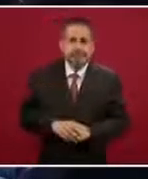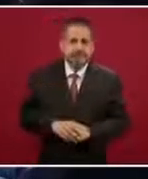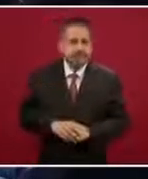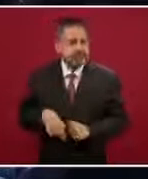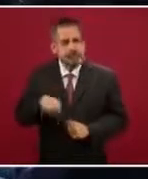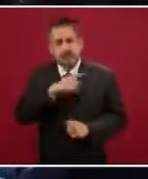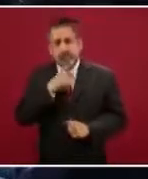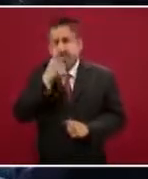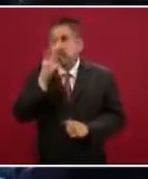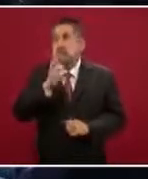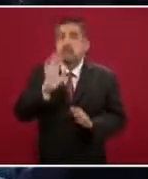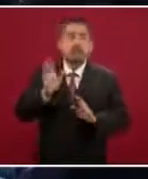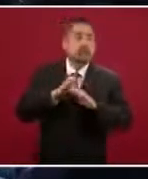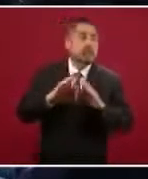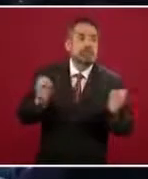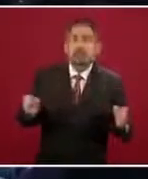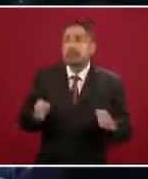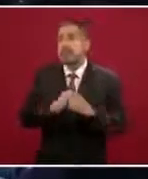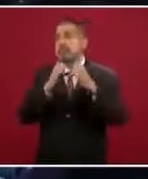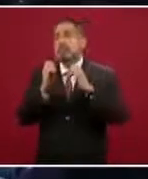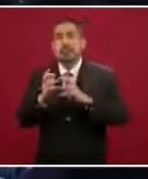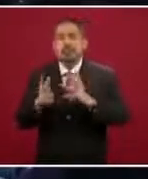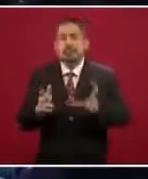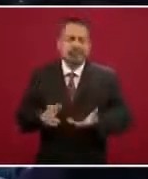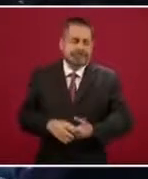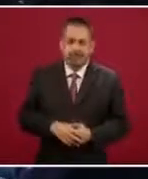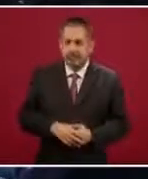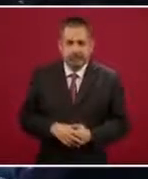declaraban estado de emergencia